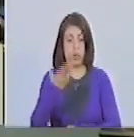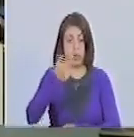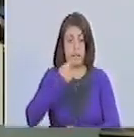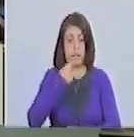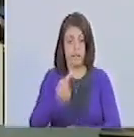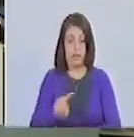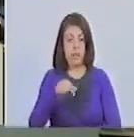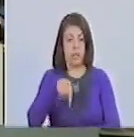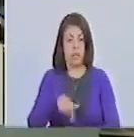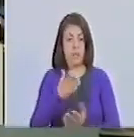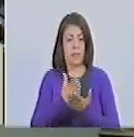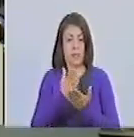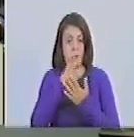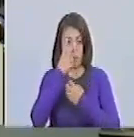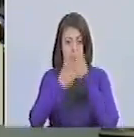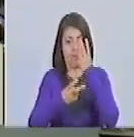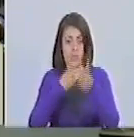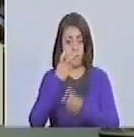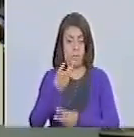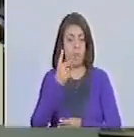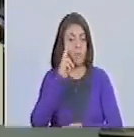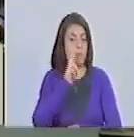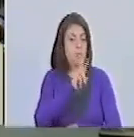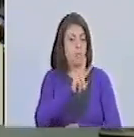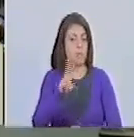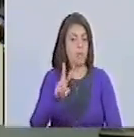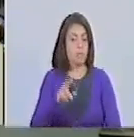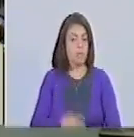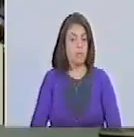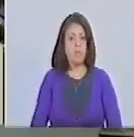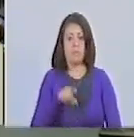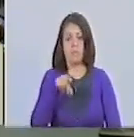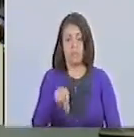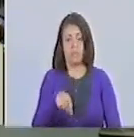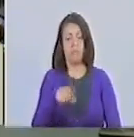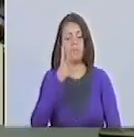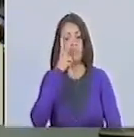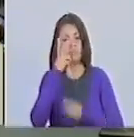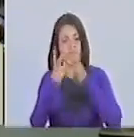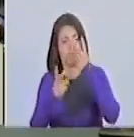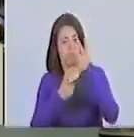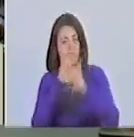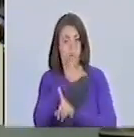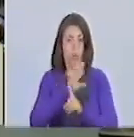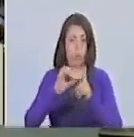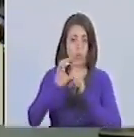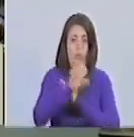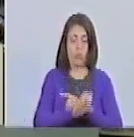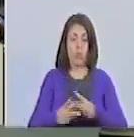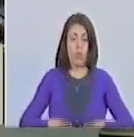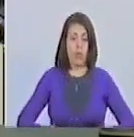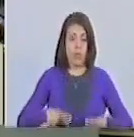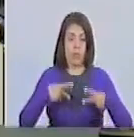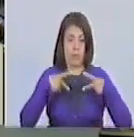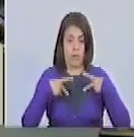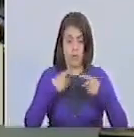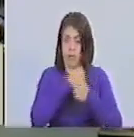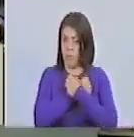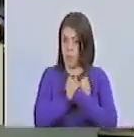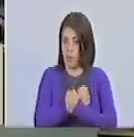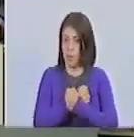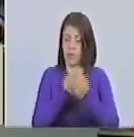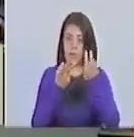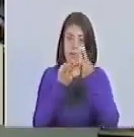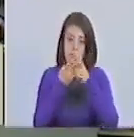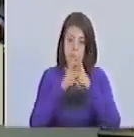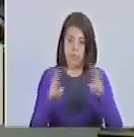y siempre que uno la visita podemos ver cómo es parte de la recreación, de la cultura, de la vida, del amor y de la